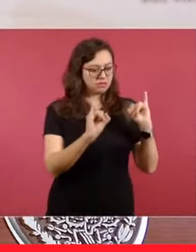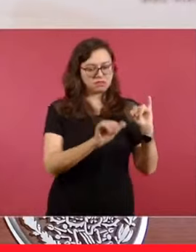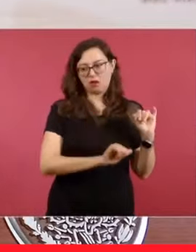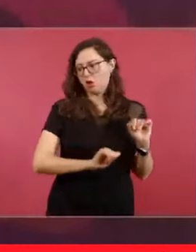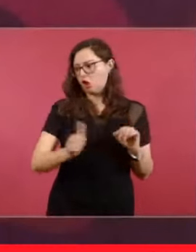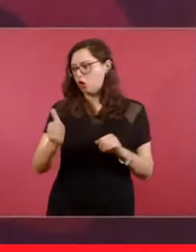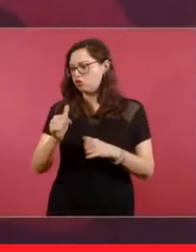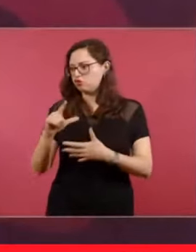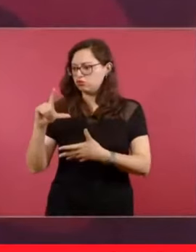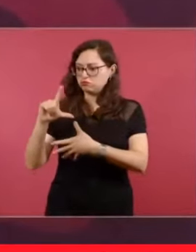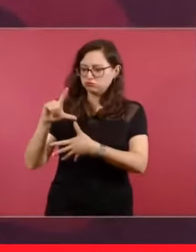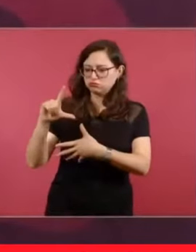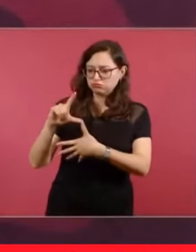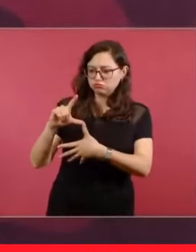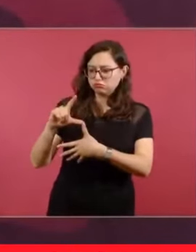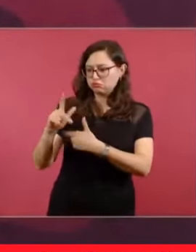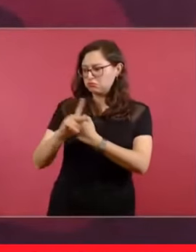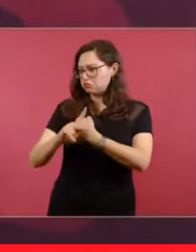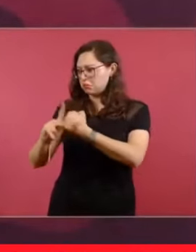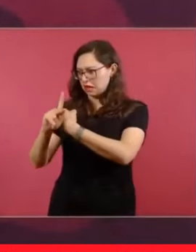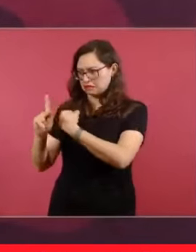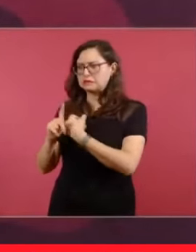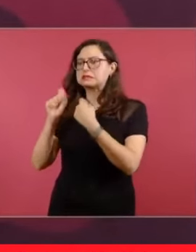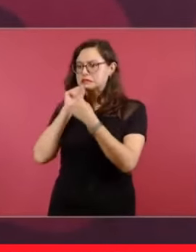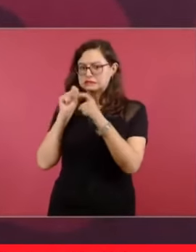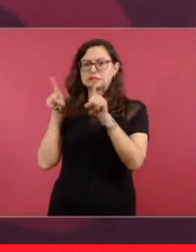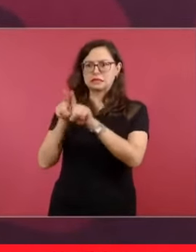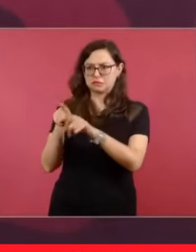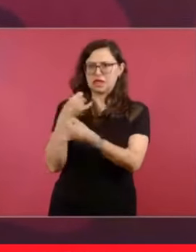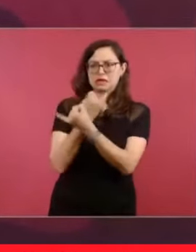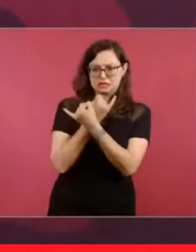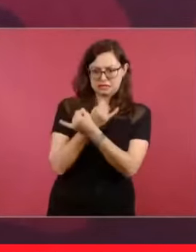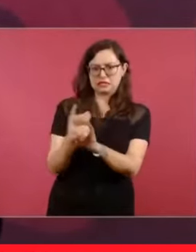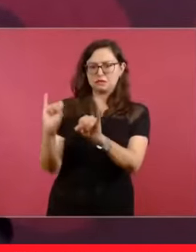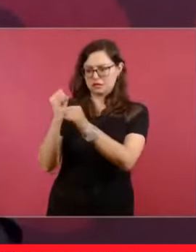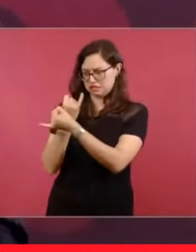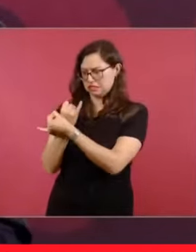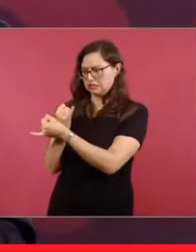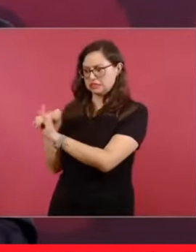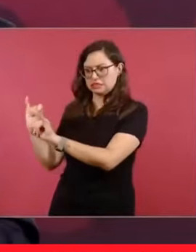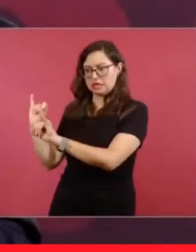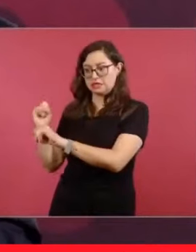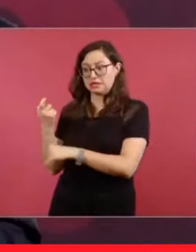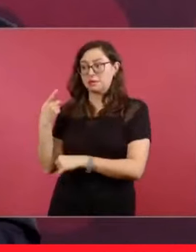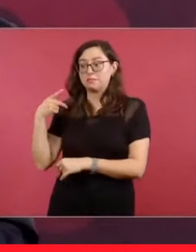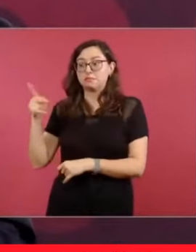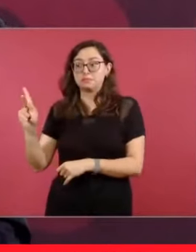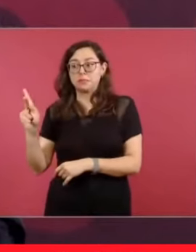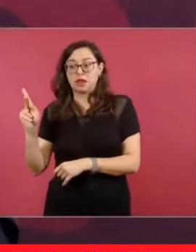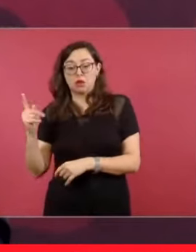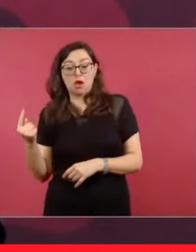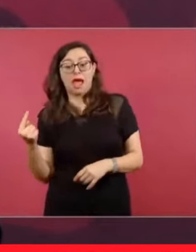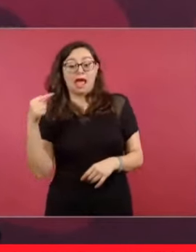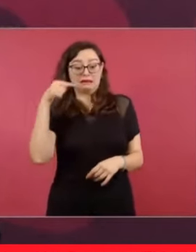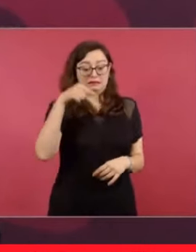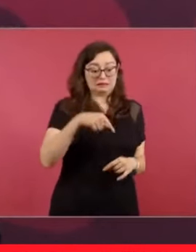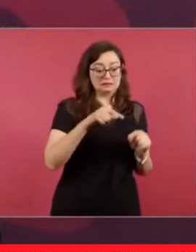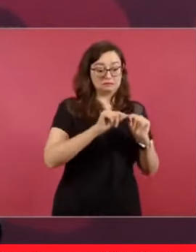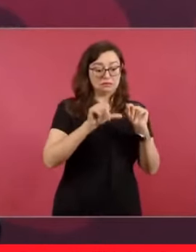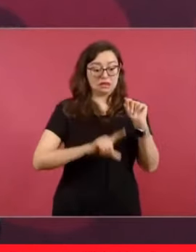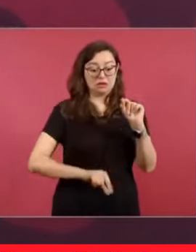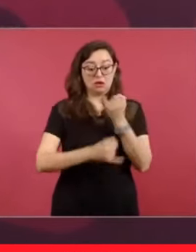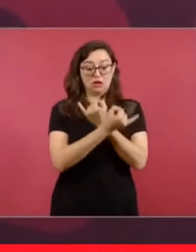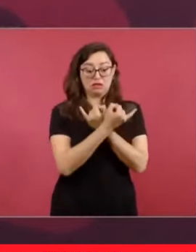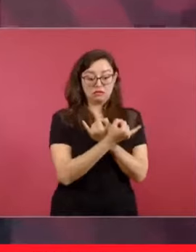correlación a España se hizo acompañar de La abolición de esclavitud